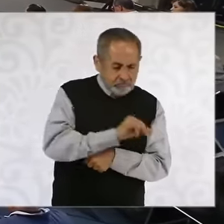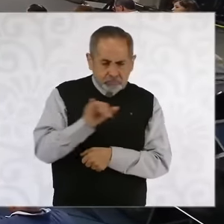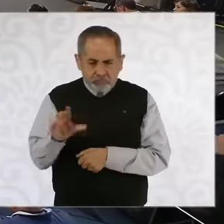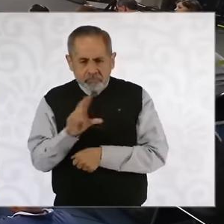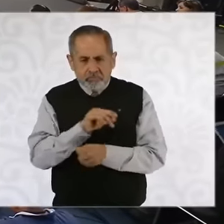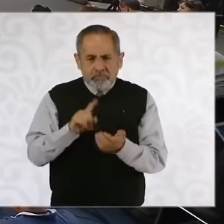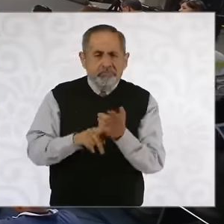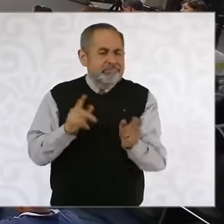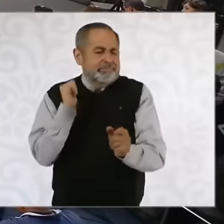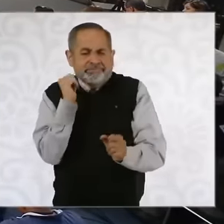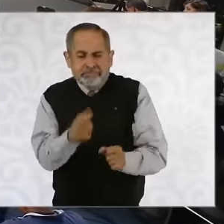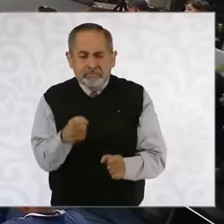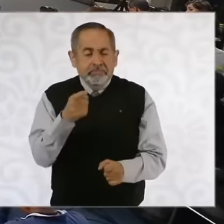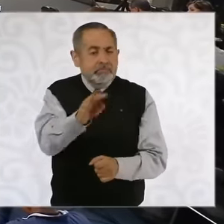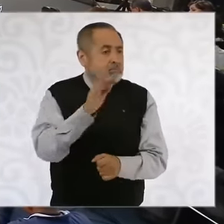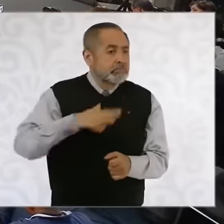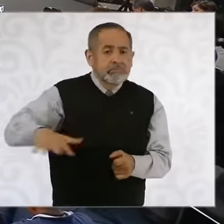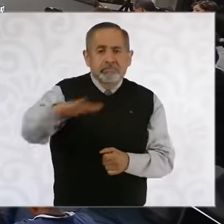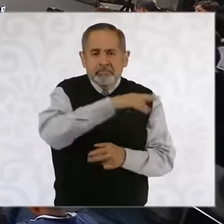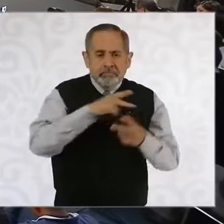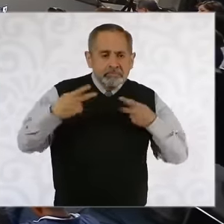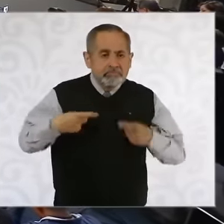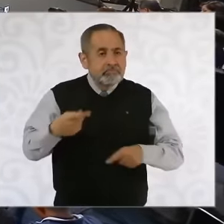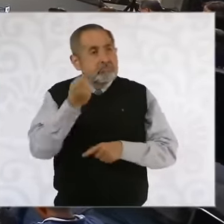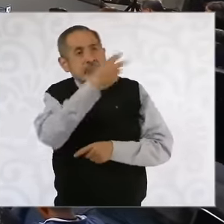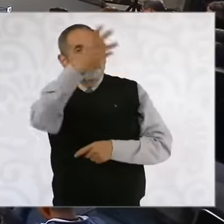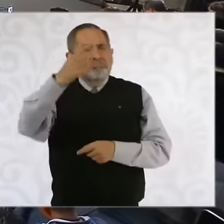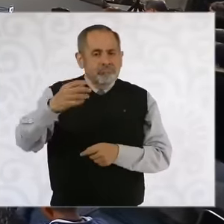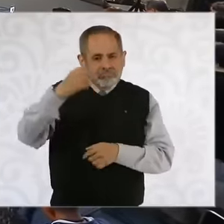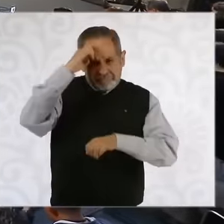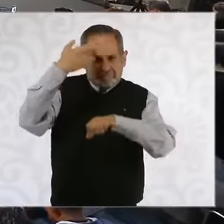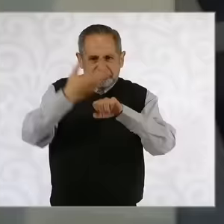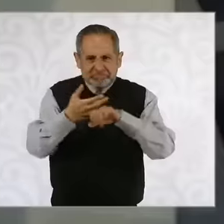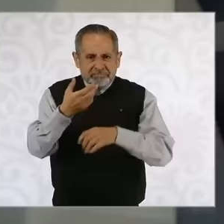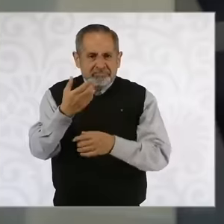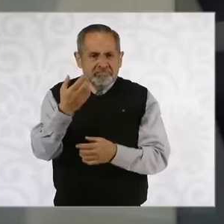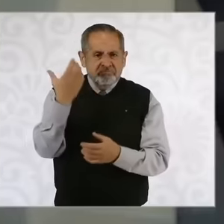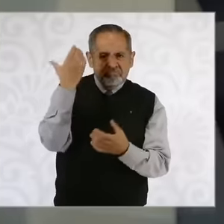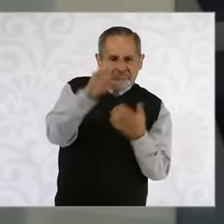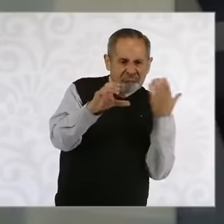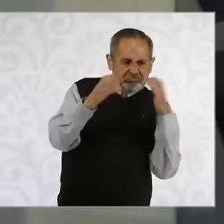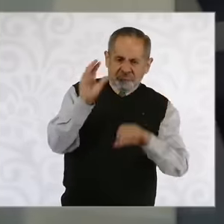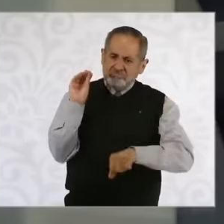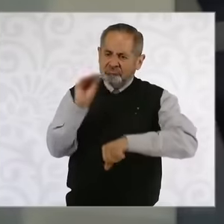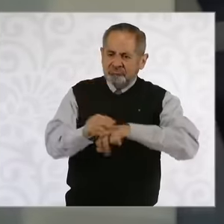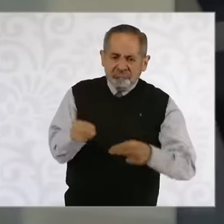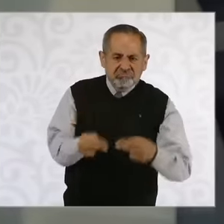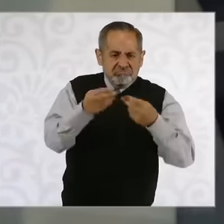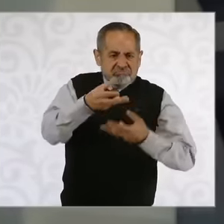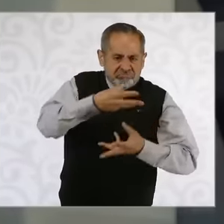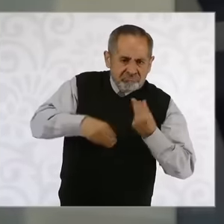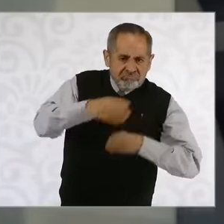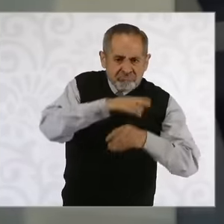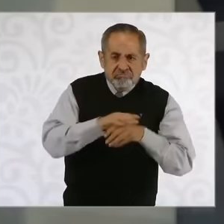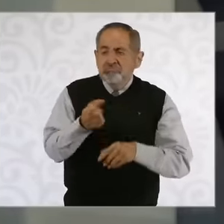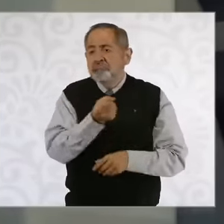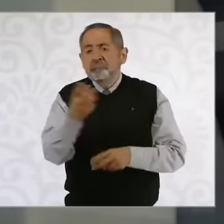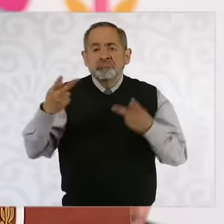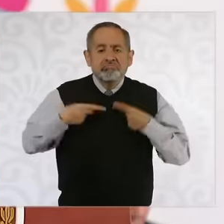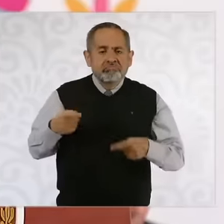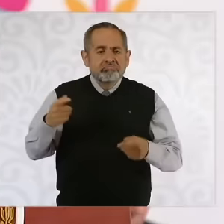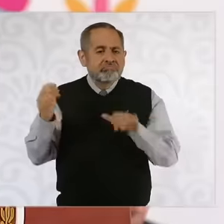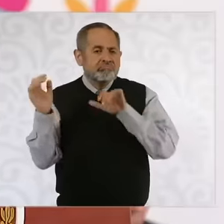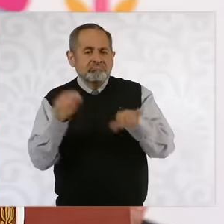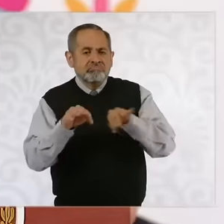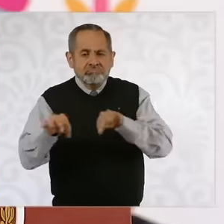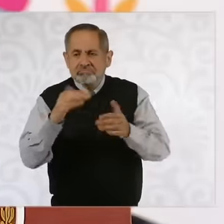tener en la incertidumbre en las inversiones e incluso en la afectación a la creación de empleos. ¿Y por